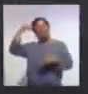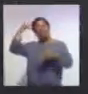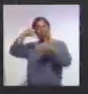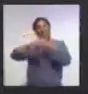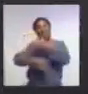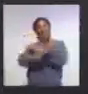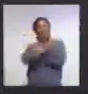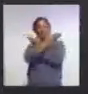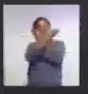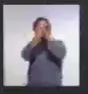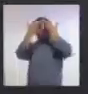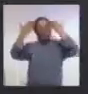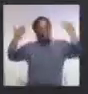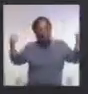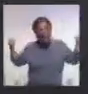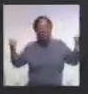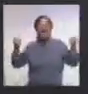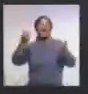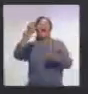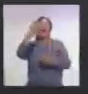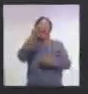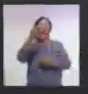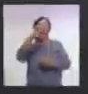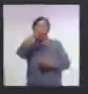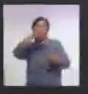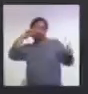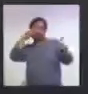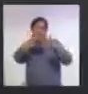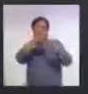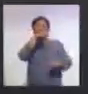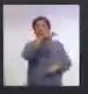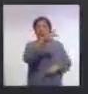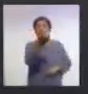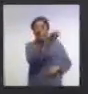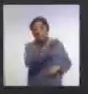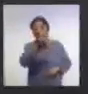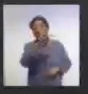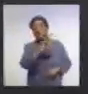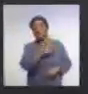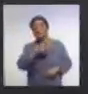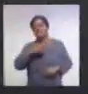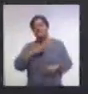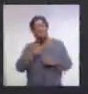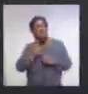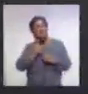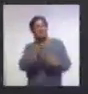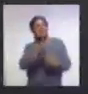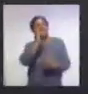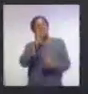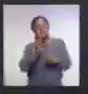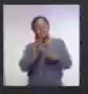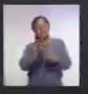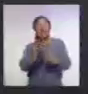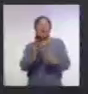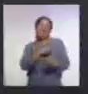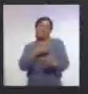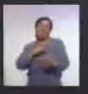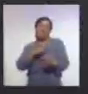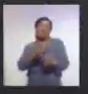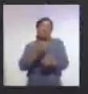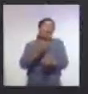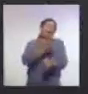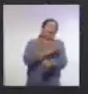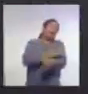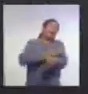Uh-huh. Entonces, justamente este proyecto va dirigido hacia ellos, ¿no? Bien. Que mediante un mural puedan, pues, darnos a entender la idea que tienen acerca de los